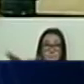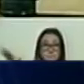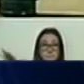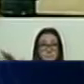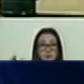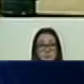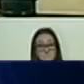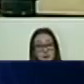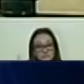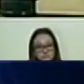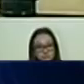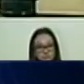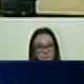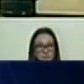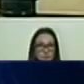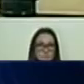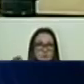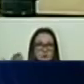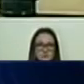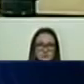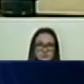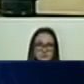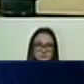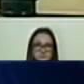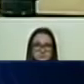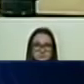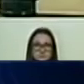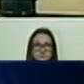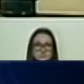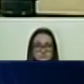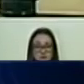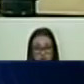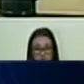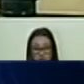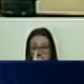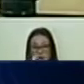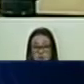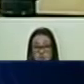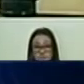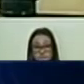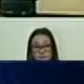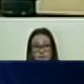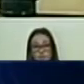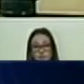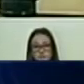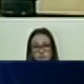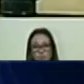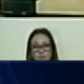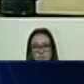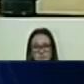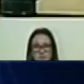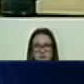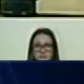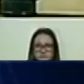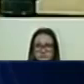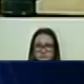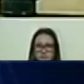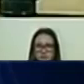aumentar la producción petrolera. Ya nosotros en el arranque de este año hemos aumentado 250.000 barriles de